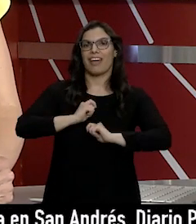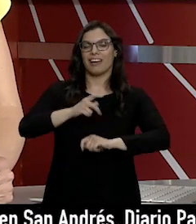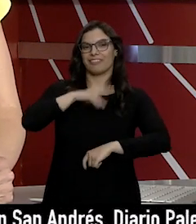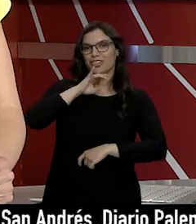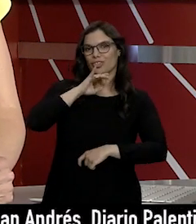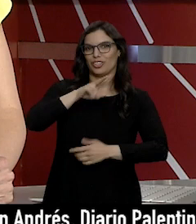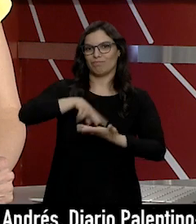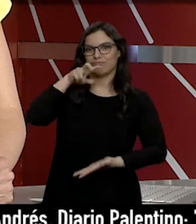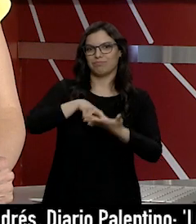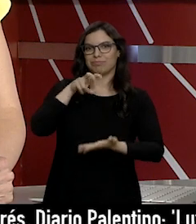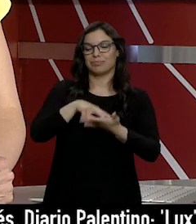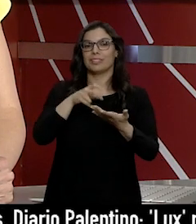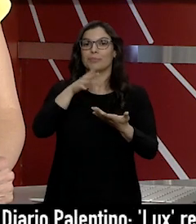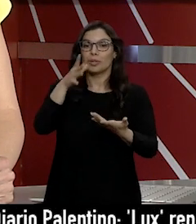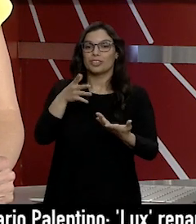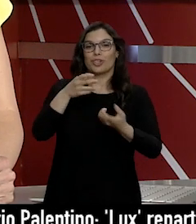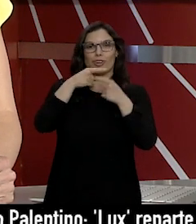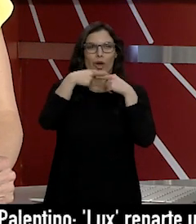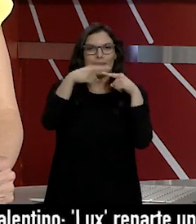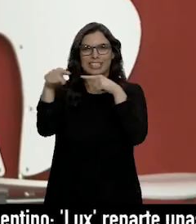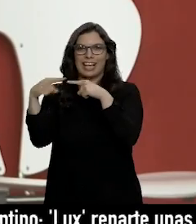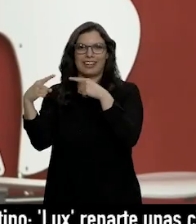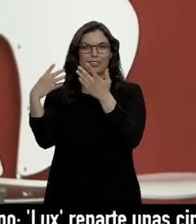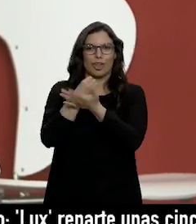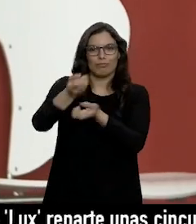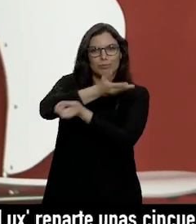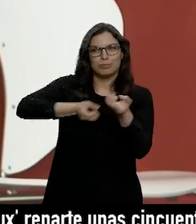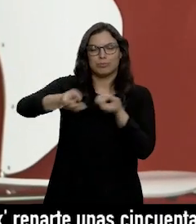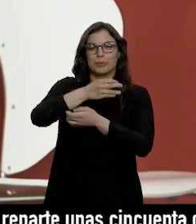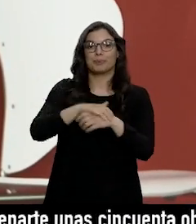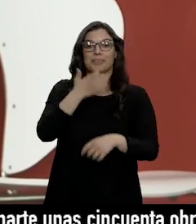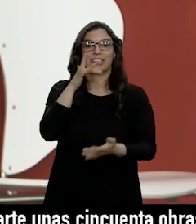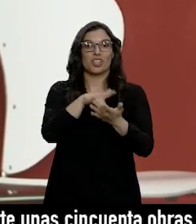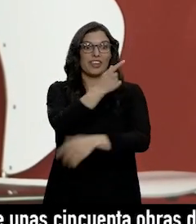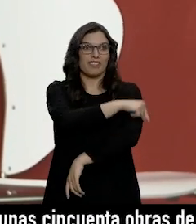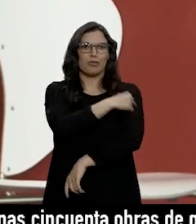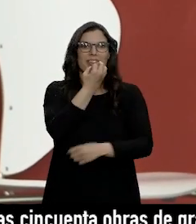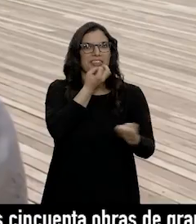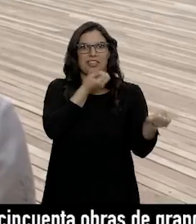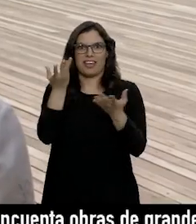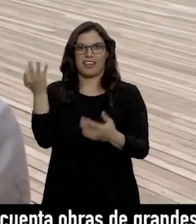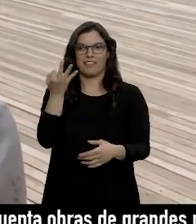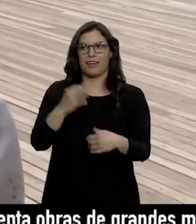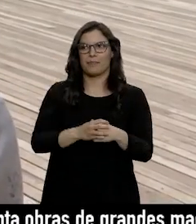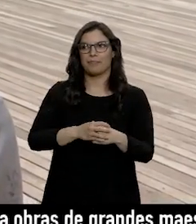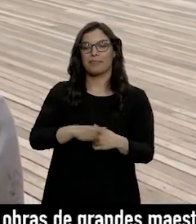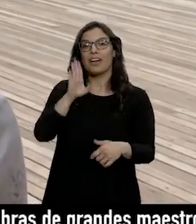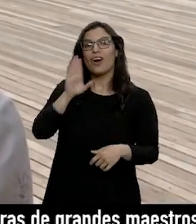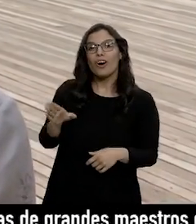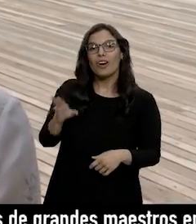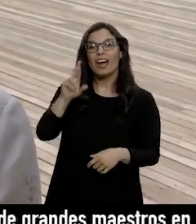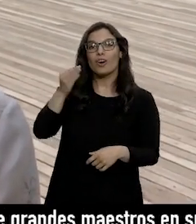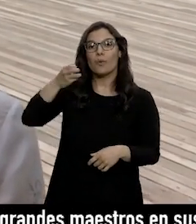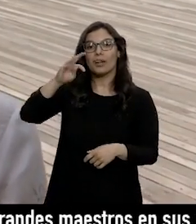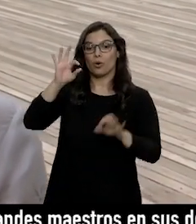allegados y por esta razón se comparte. Si te vacunan, hay que contarlo. Hola Roberto, mira,